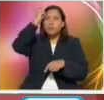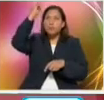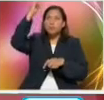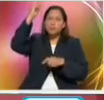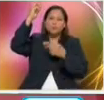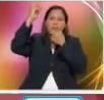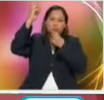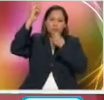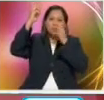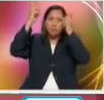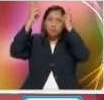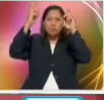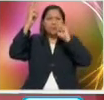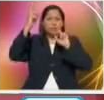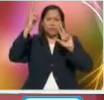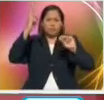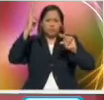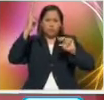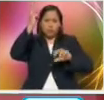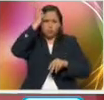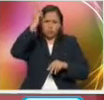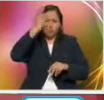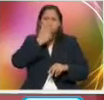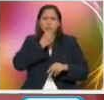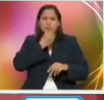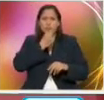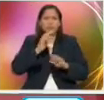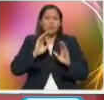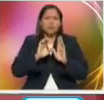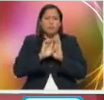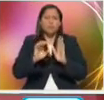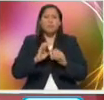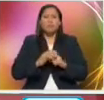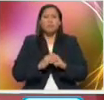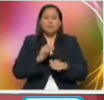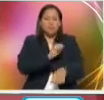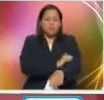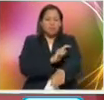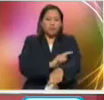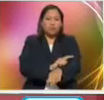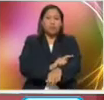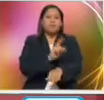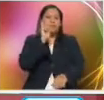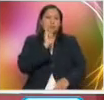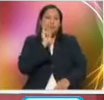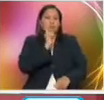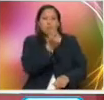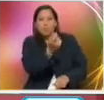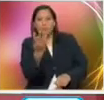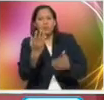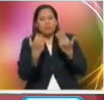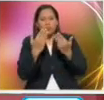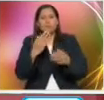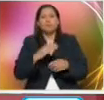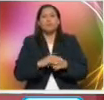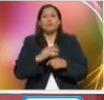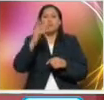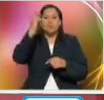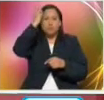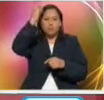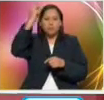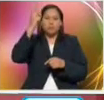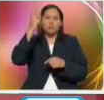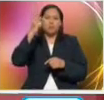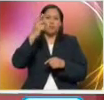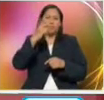diosa? ¿Por qué, no sé, los discípulos fueron mujeres o el Hijo de Dios fue también una